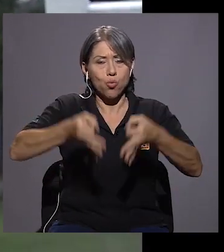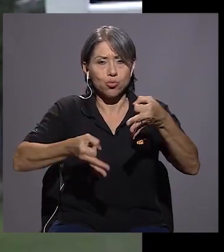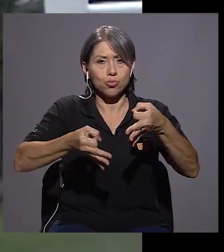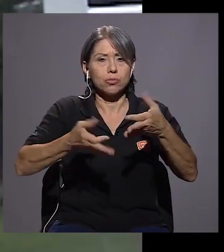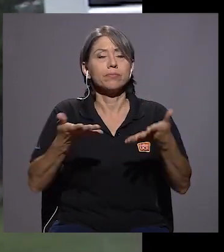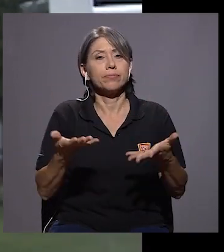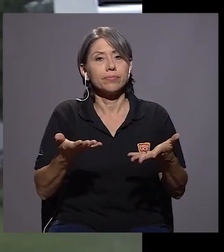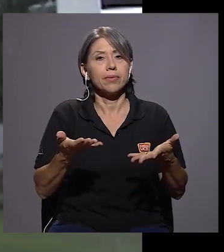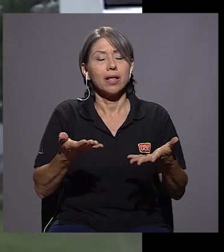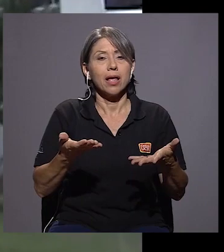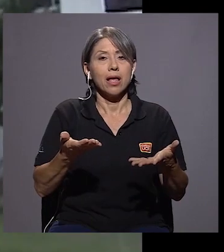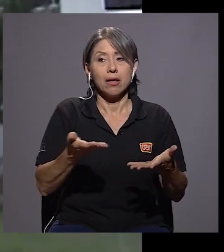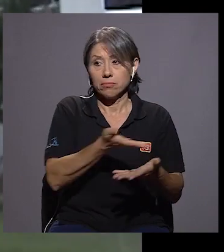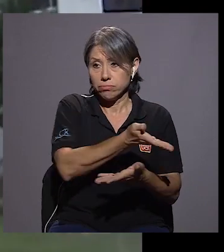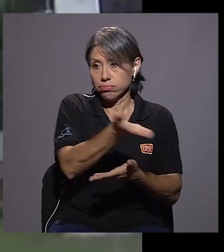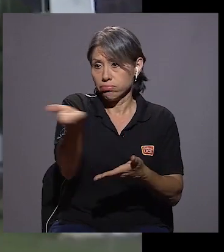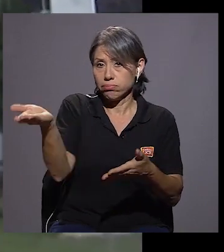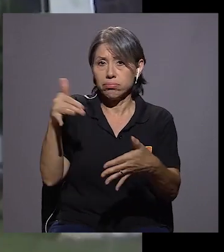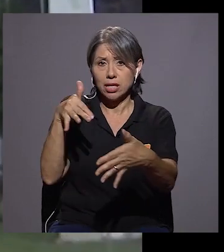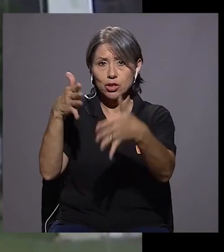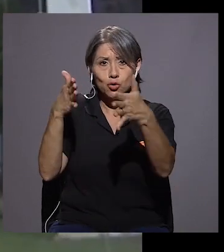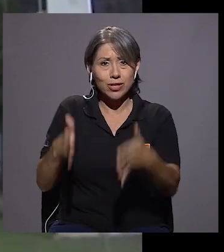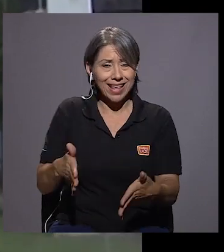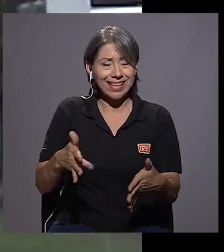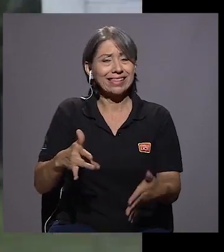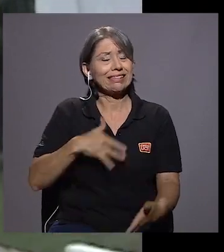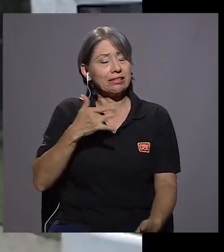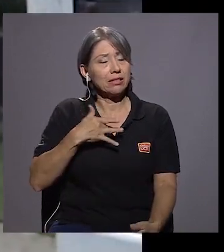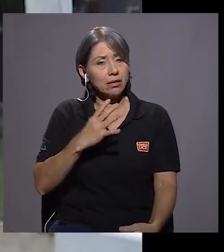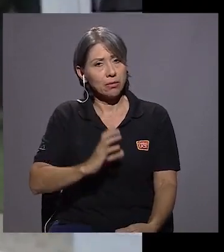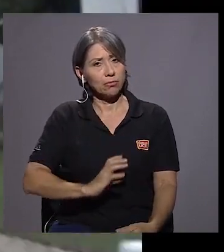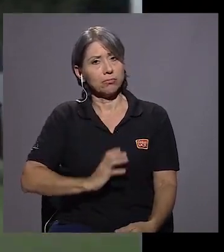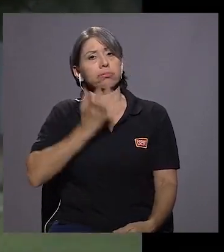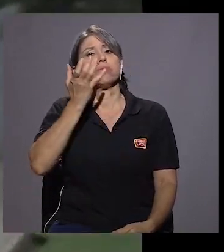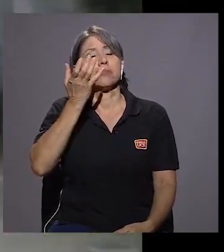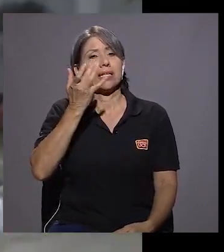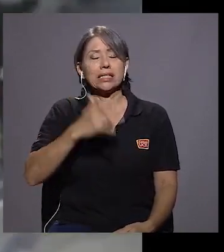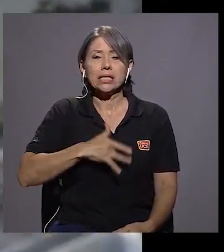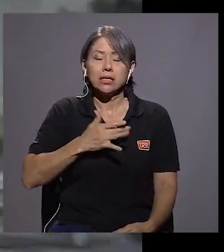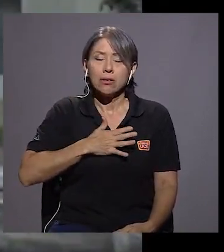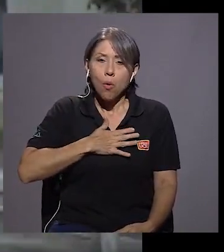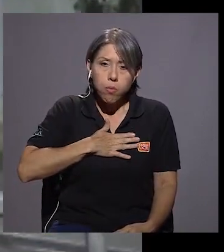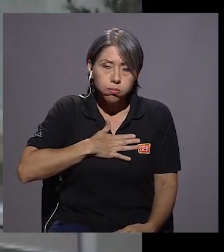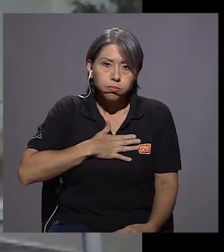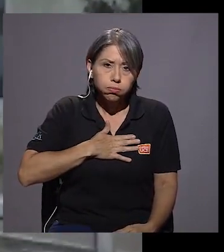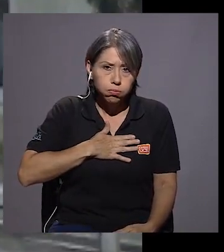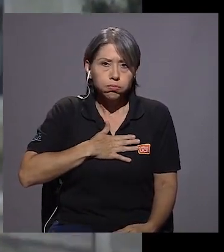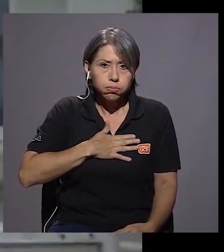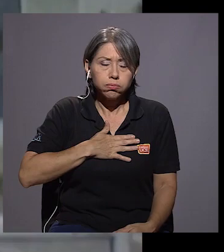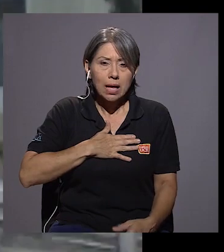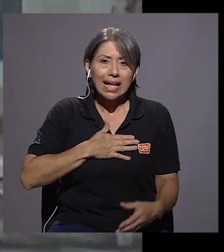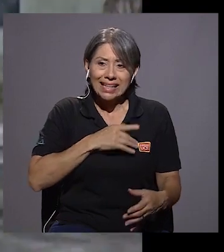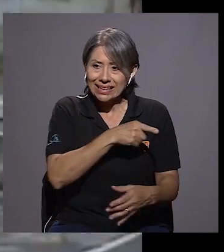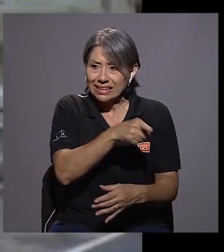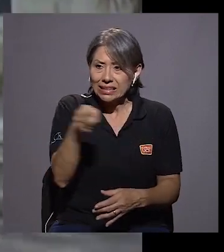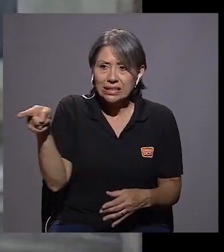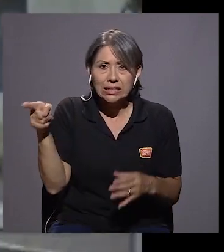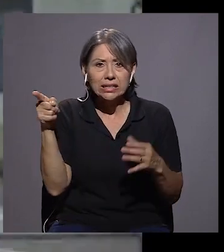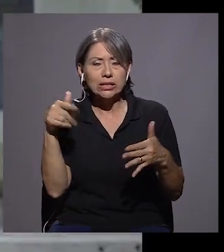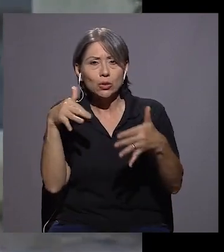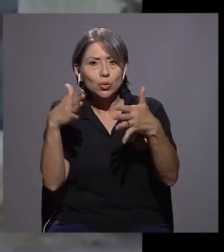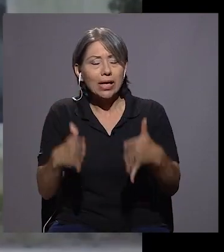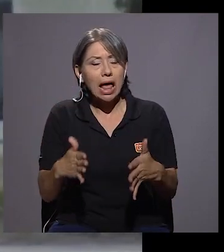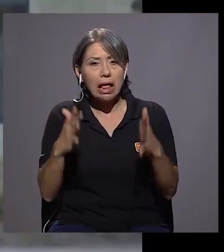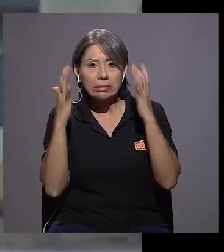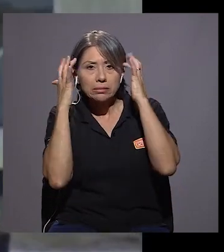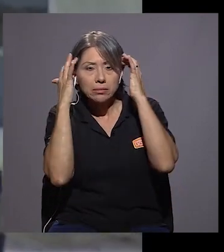justa por el movimiento estudiantil, que está claramente molesto, está indignado, es un